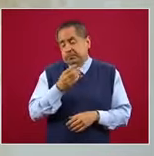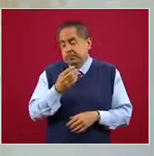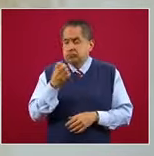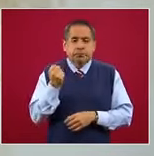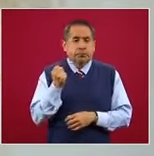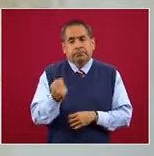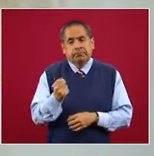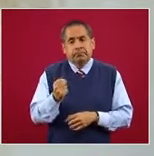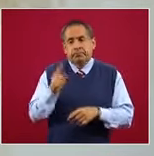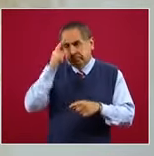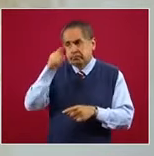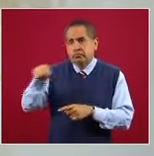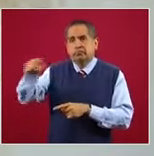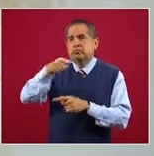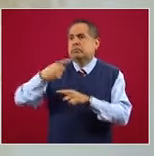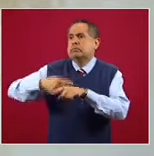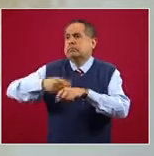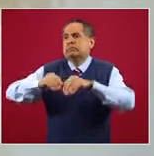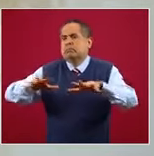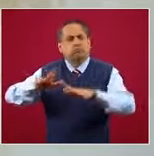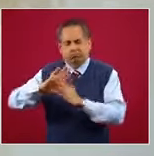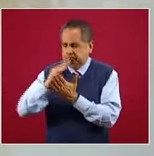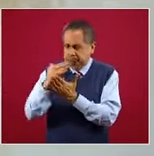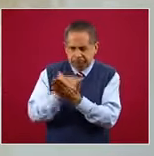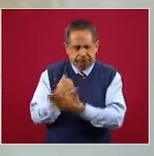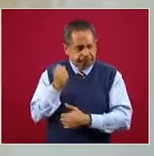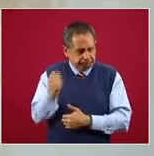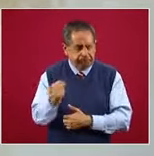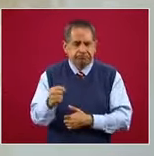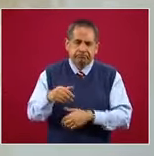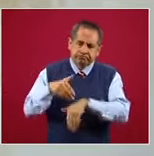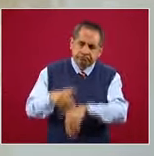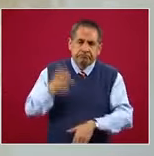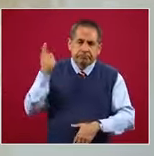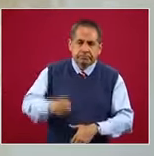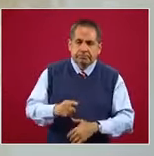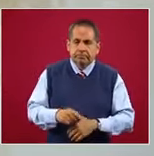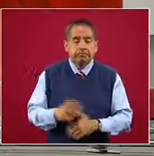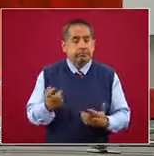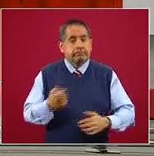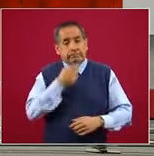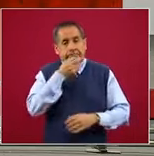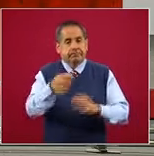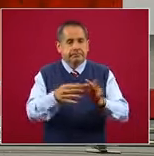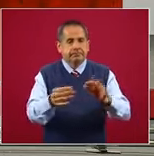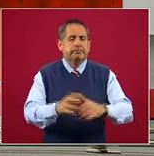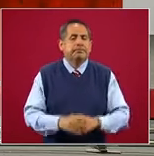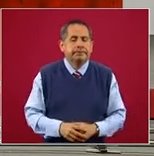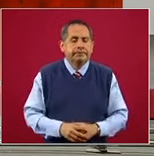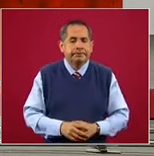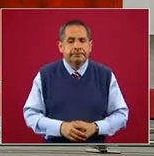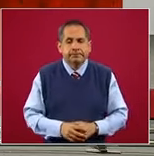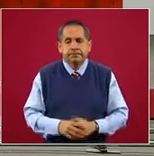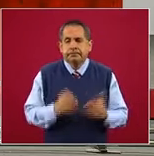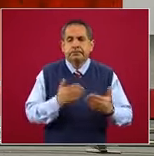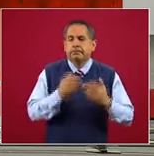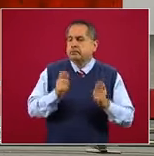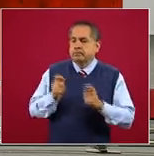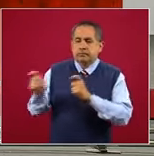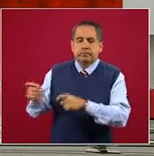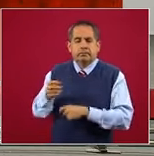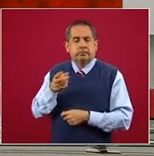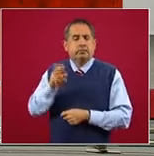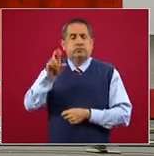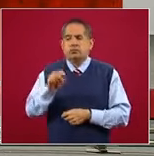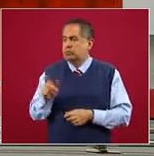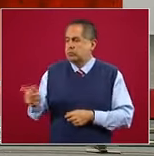requiere para disminuir los riesgos de transmisión. Eso también quería compartirlo. Vamos a empezar ahora. Le pido al doctor